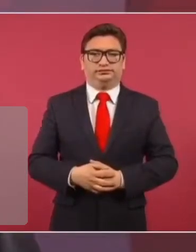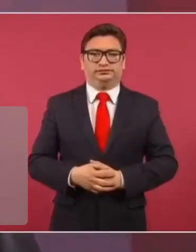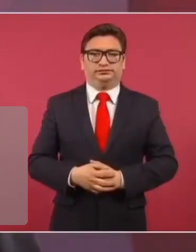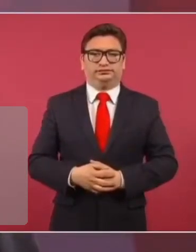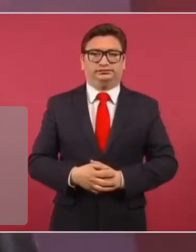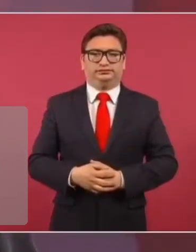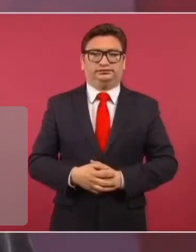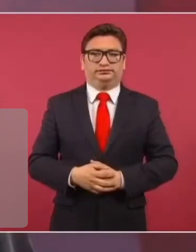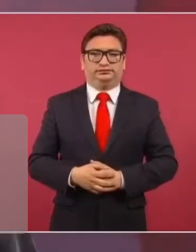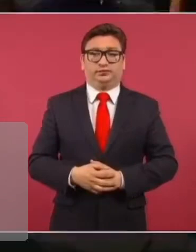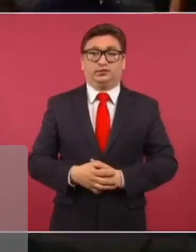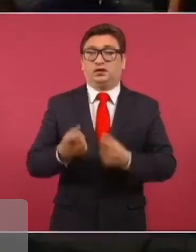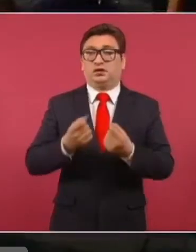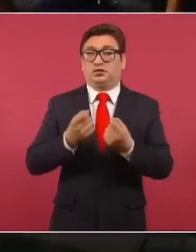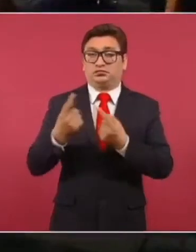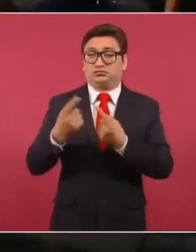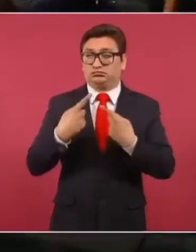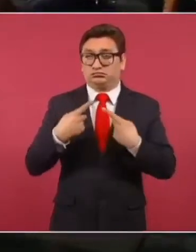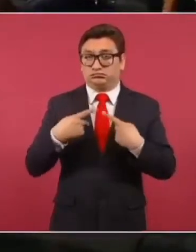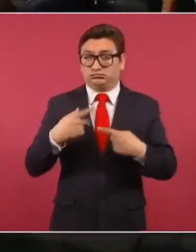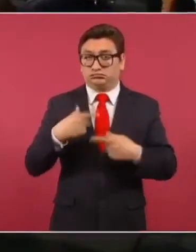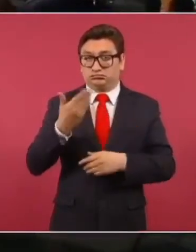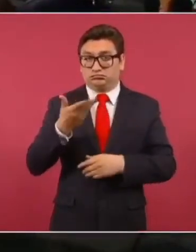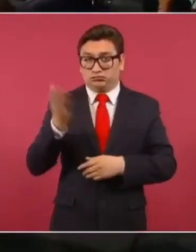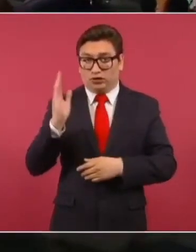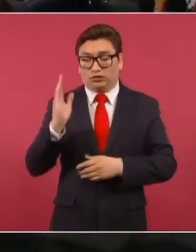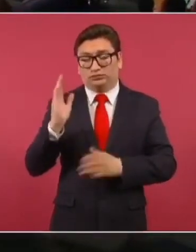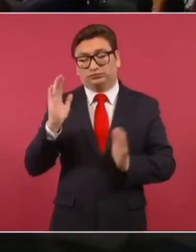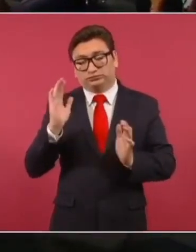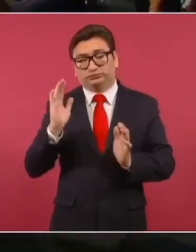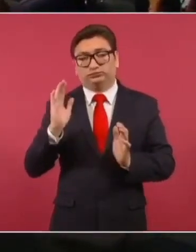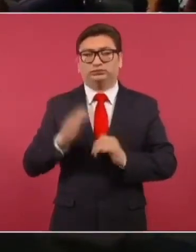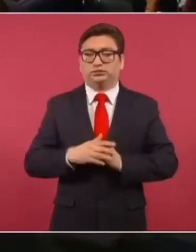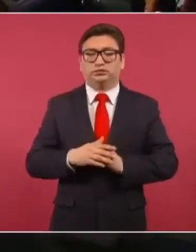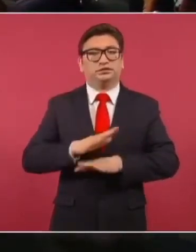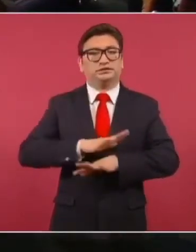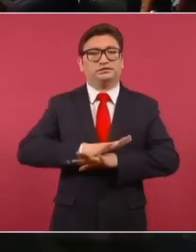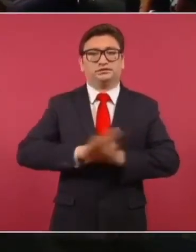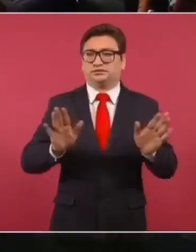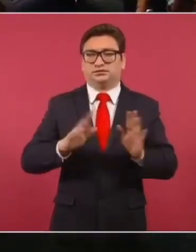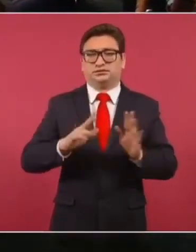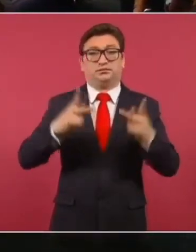los que se van, pues ya la gente